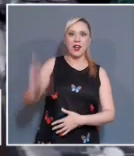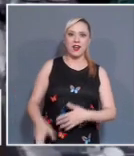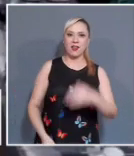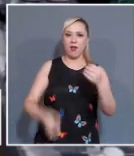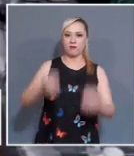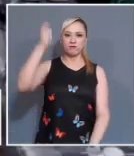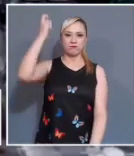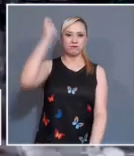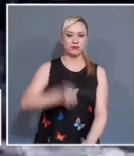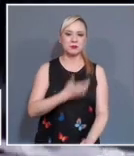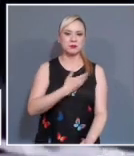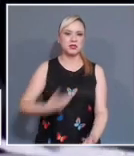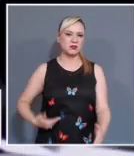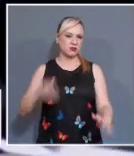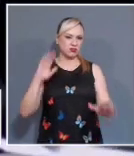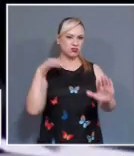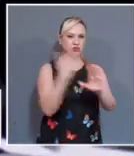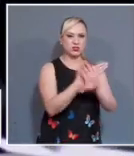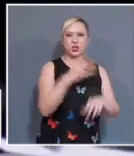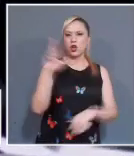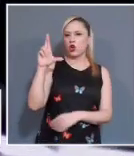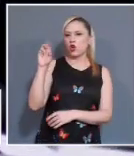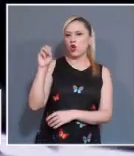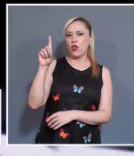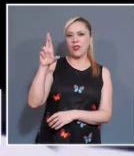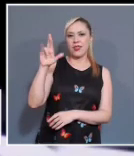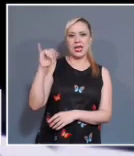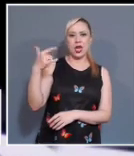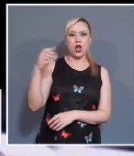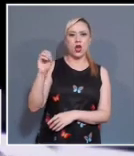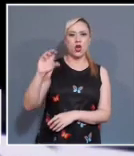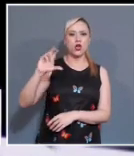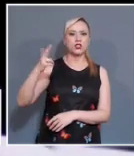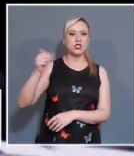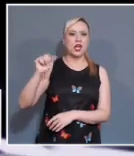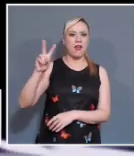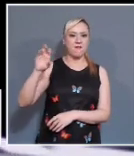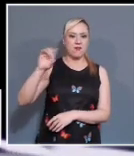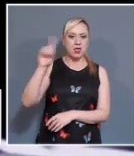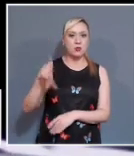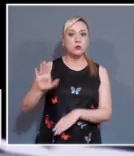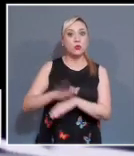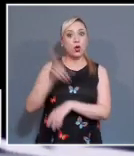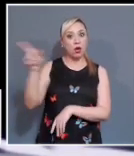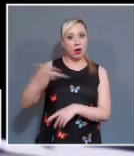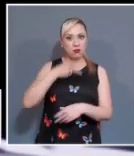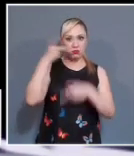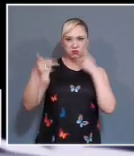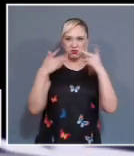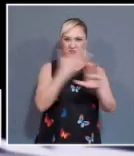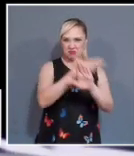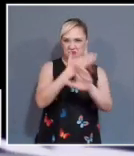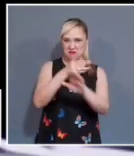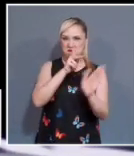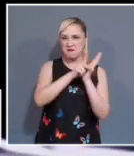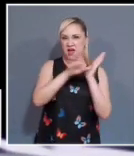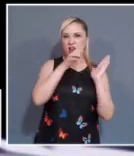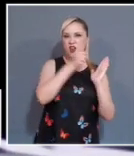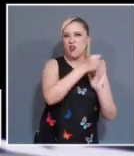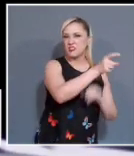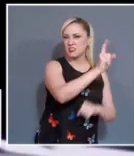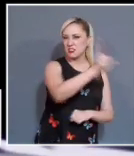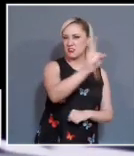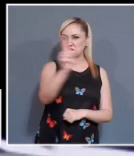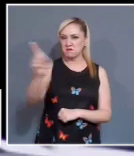Rodrigo Chávez, por atacar verbalmente a periodistas. Indicó que si bien la sentencia no pasó de